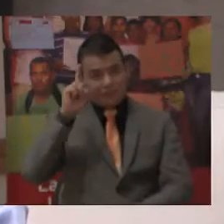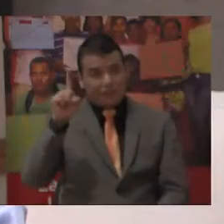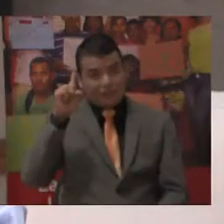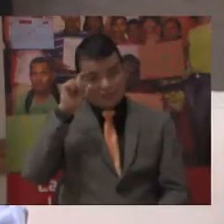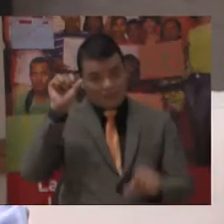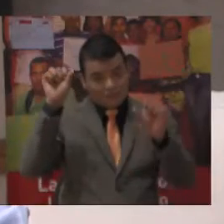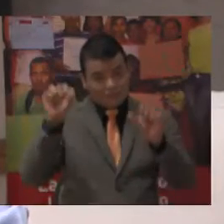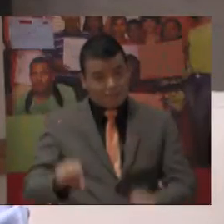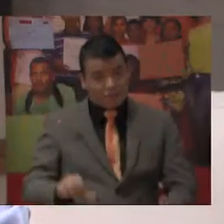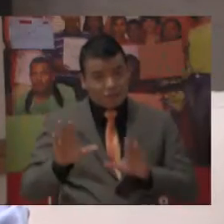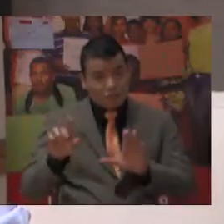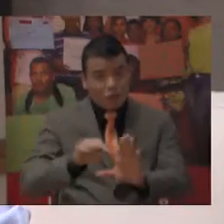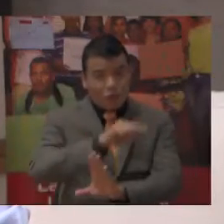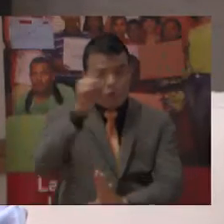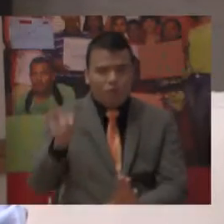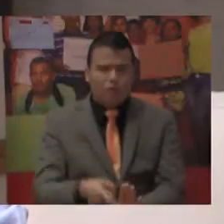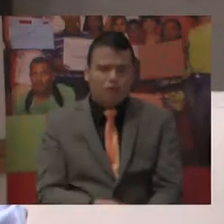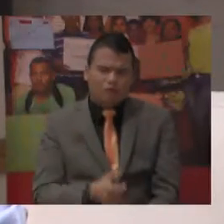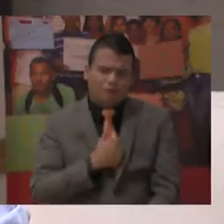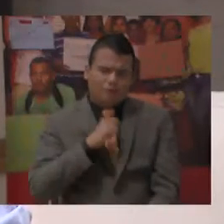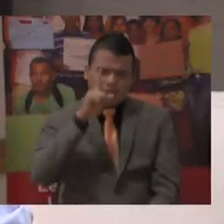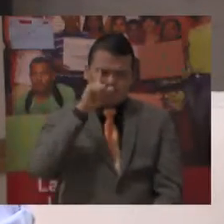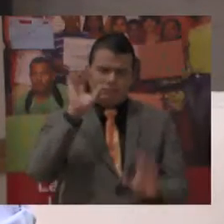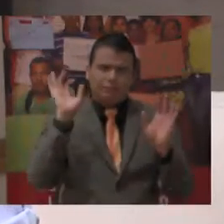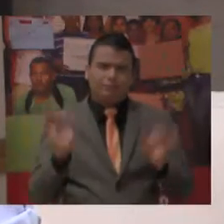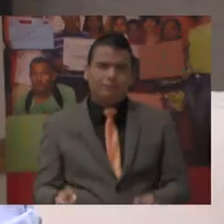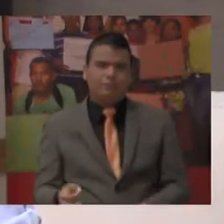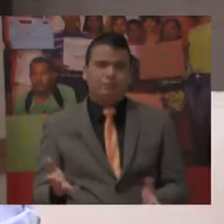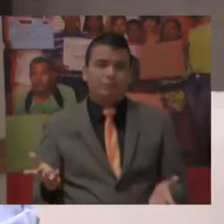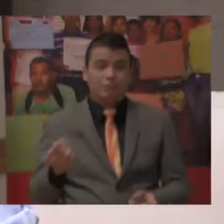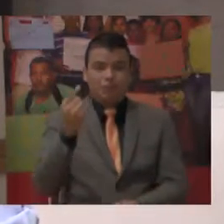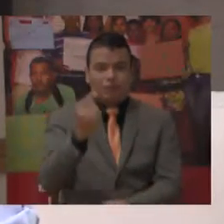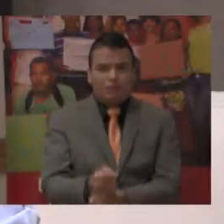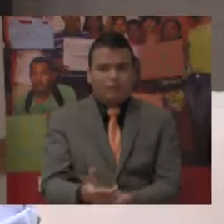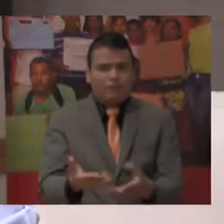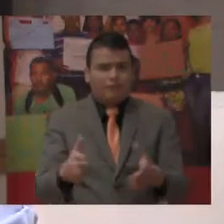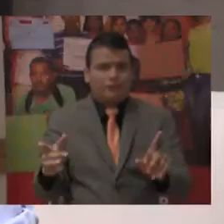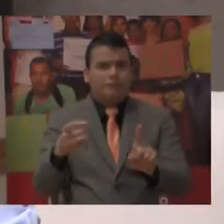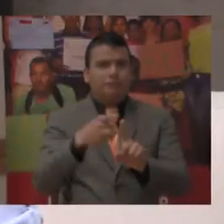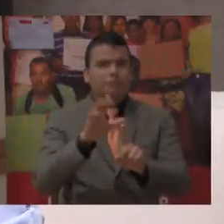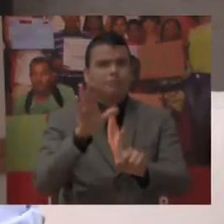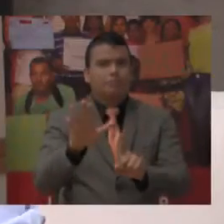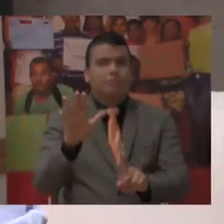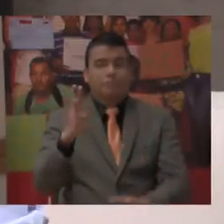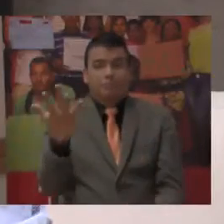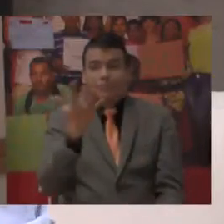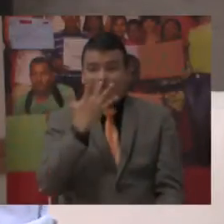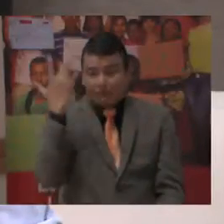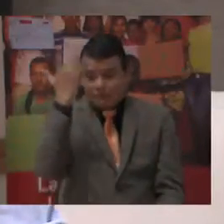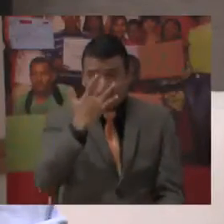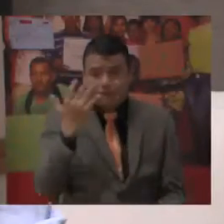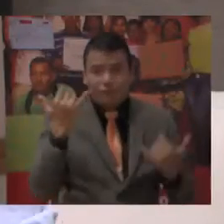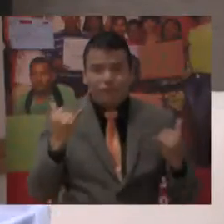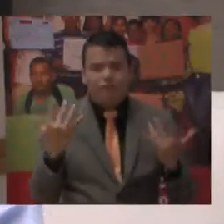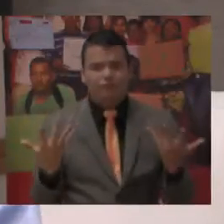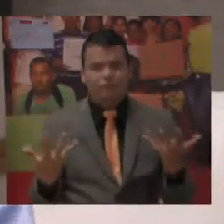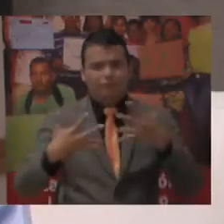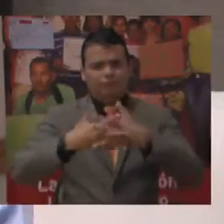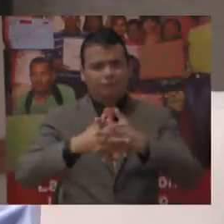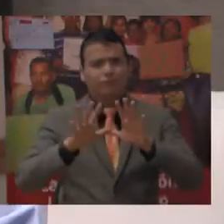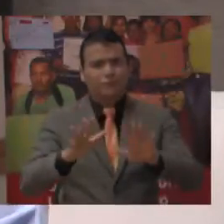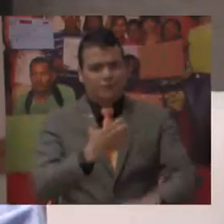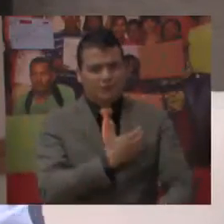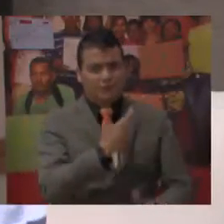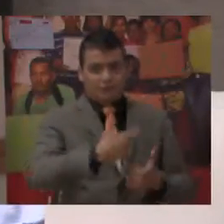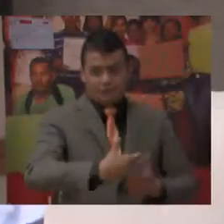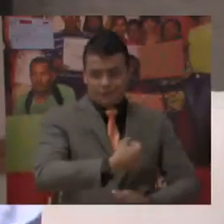en la cosa pública. Yo tengo fe, si hemos logrado primero con los negros, hemos logrado integrarlos a la